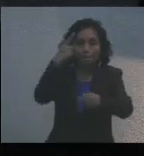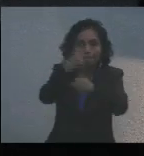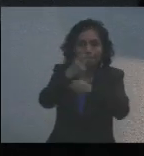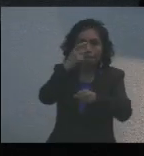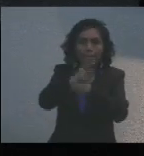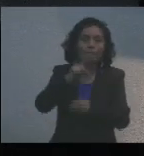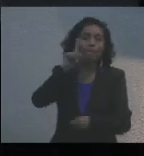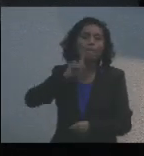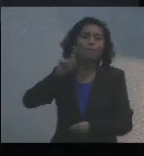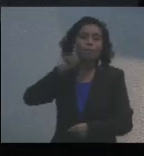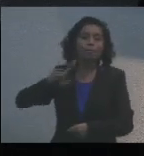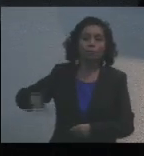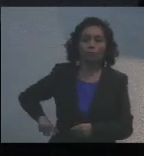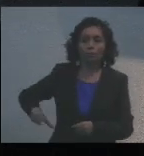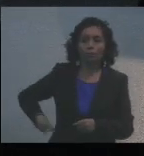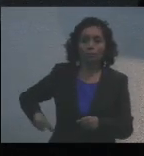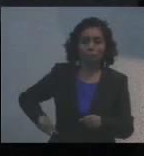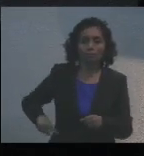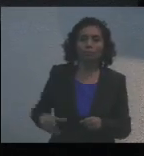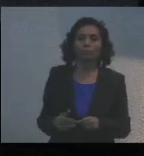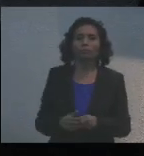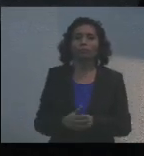mujer gobernadora, Mara Lezama.